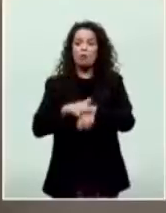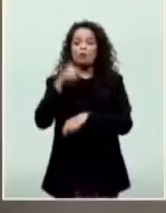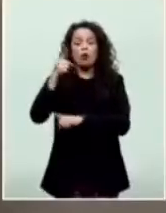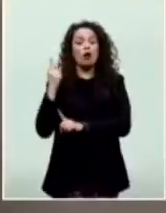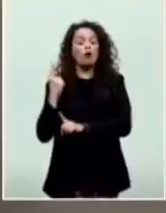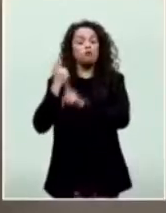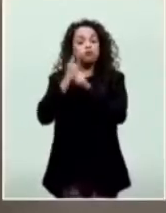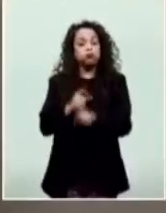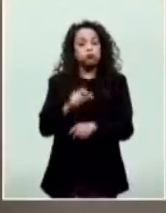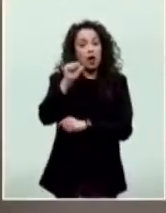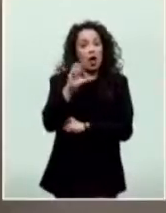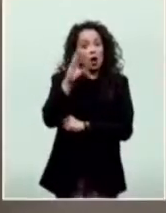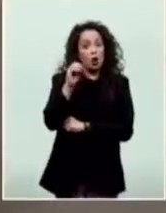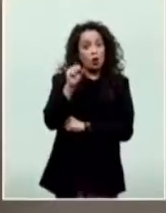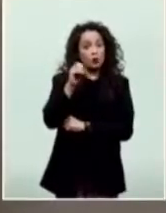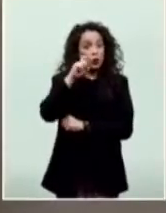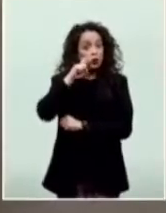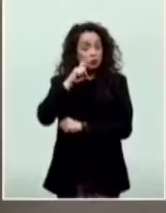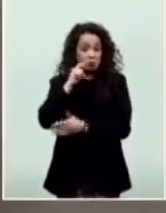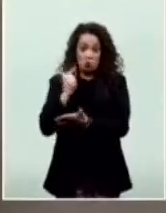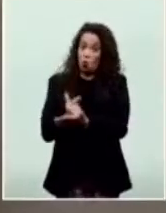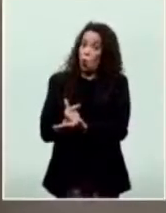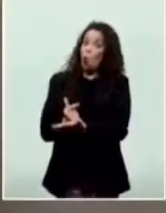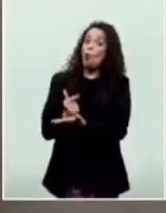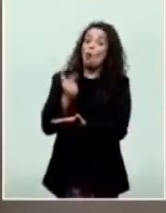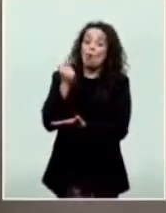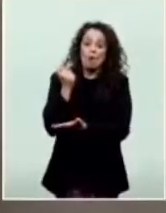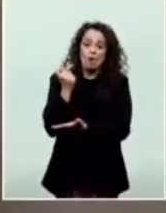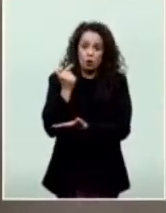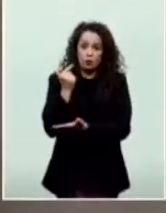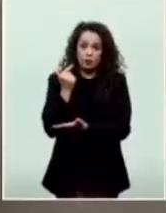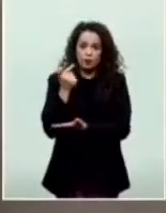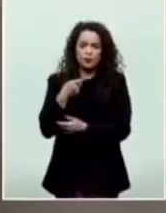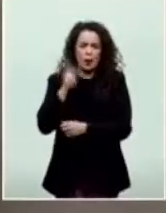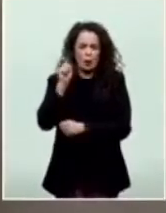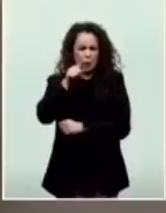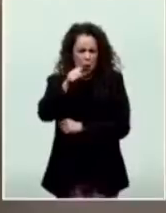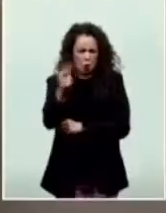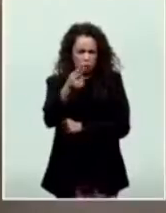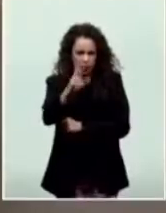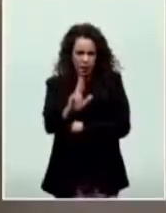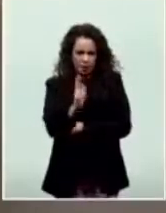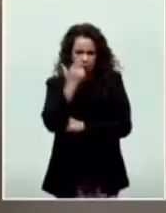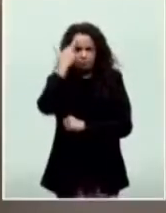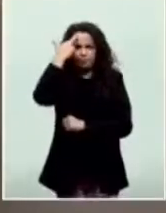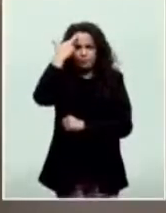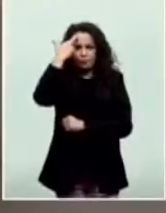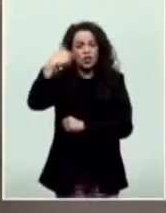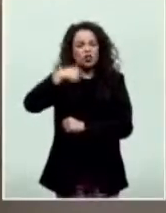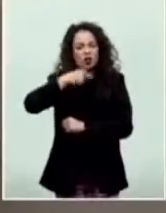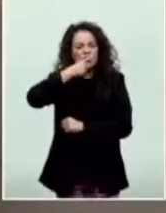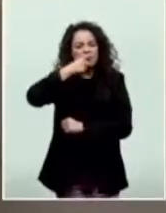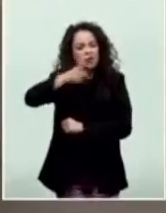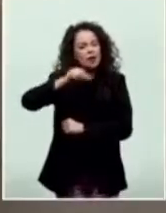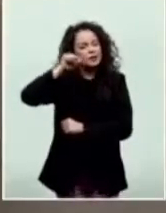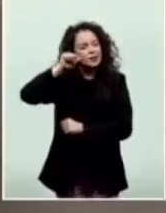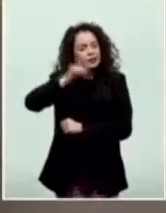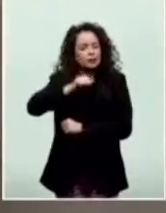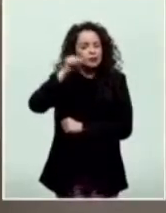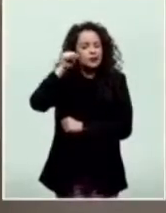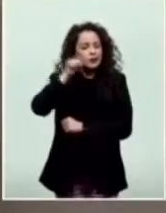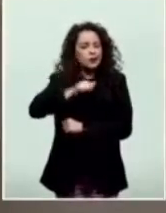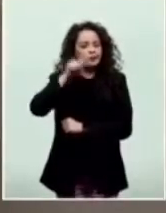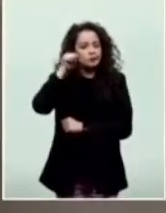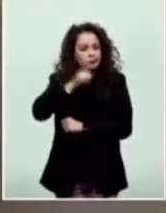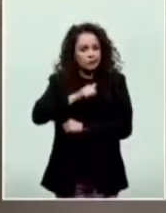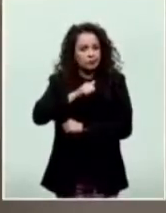sexual grave en estos términos, pero recuerden ustedes que yo siempre les he dicho que a mí no me interesa